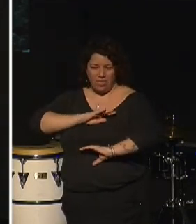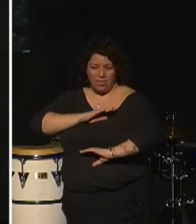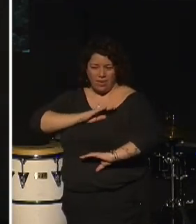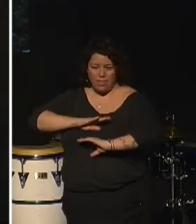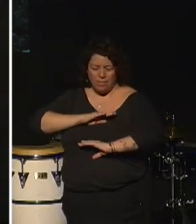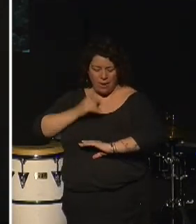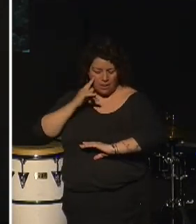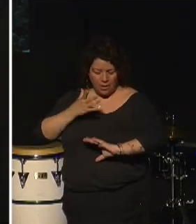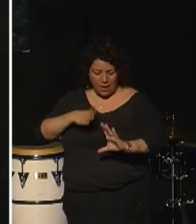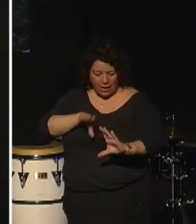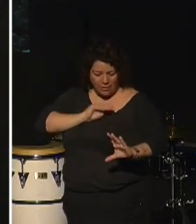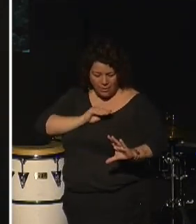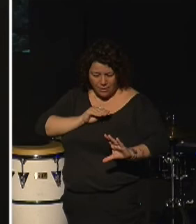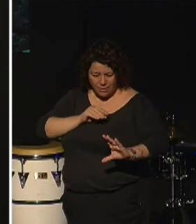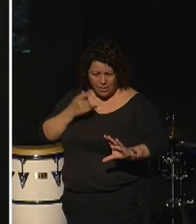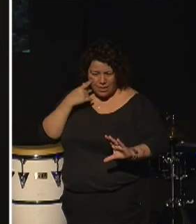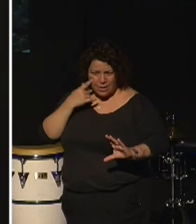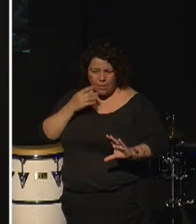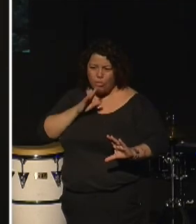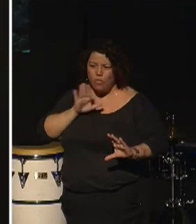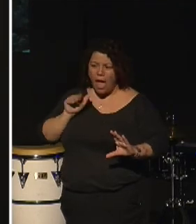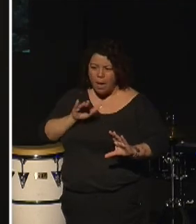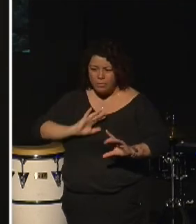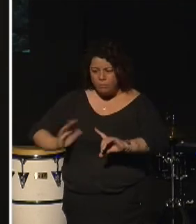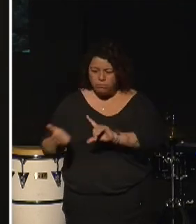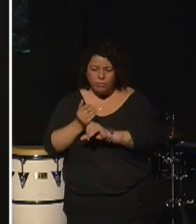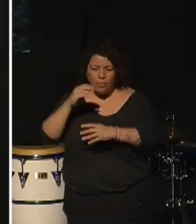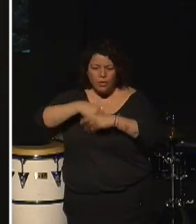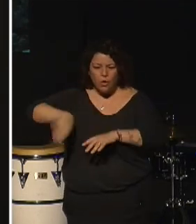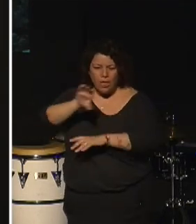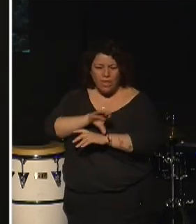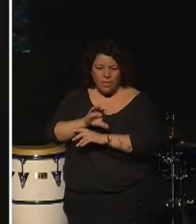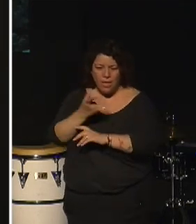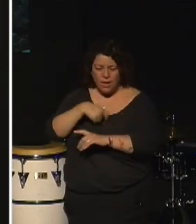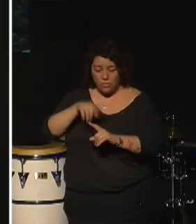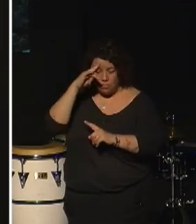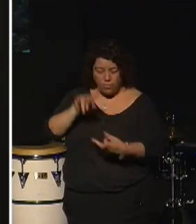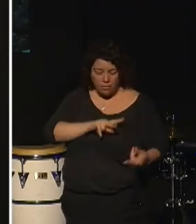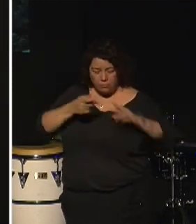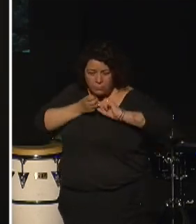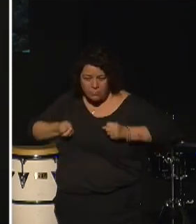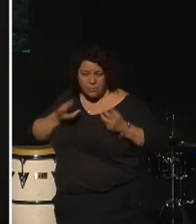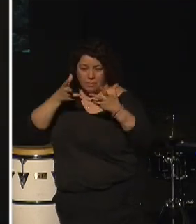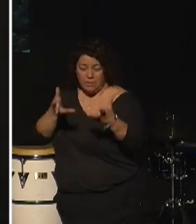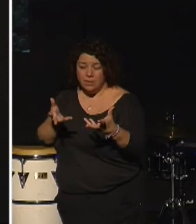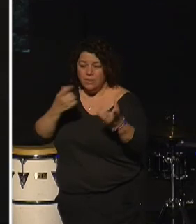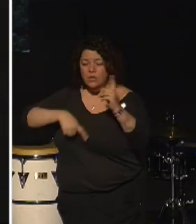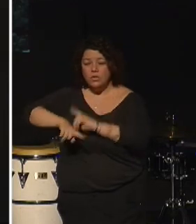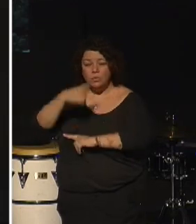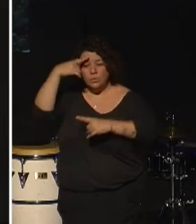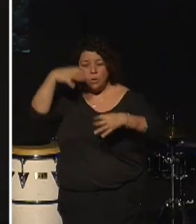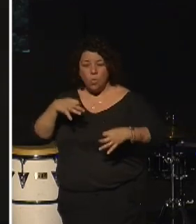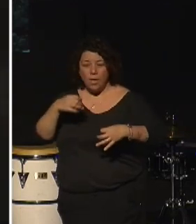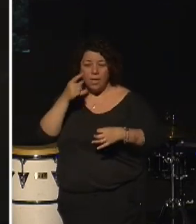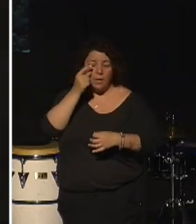entender y de encontrar dónde está la aventura en la ciencia y la sabemos transmitir, estoy segura que ninguna